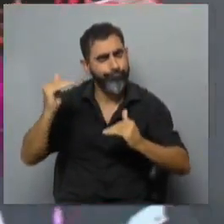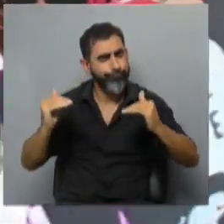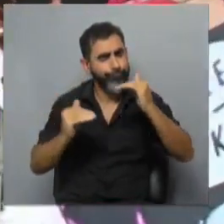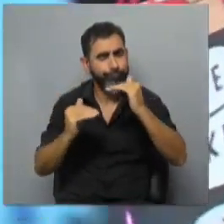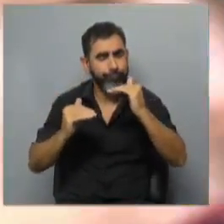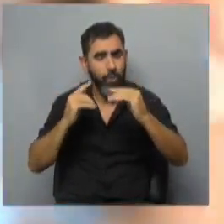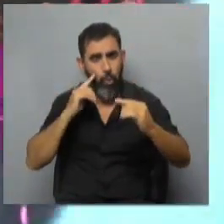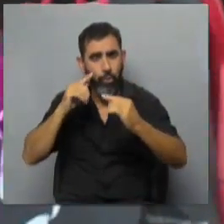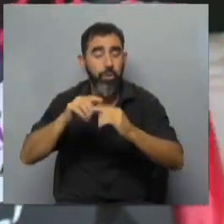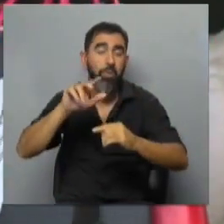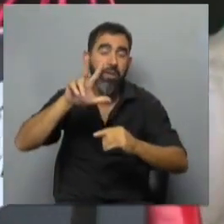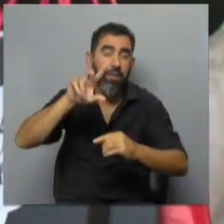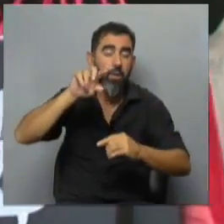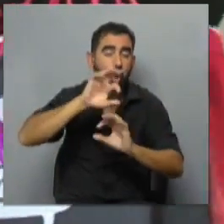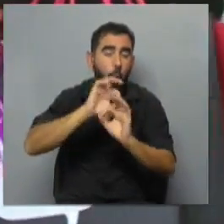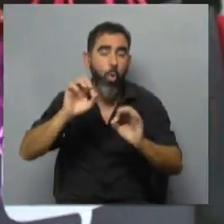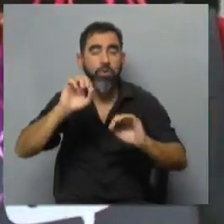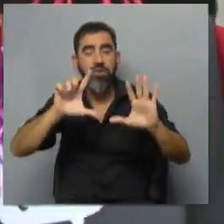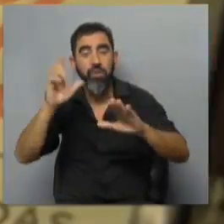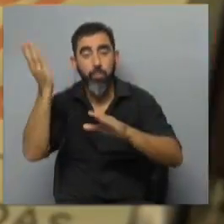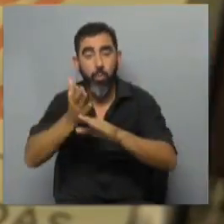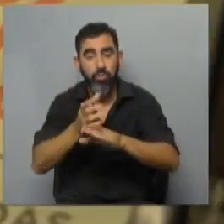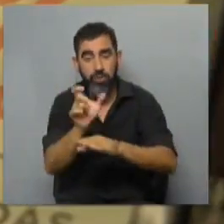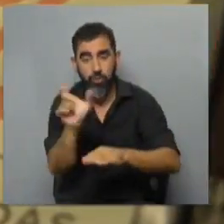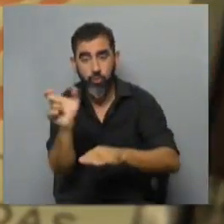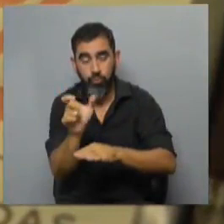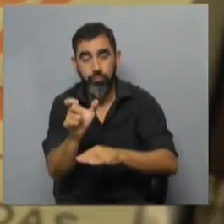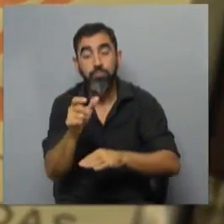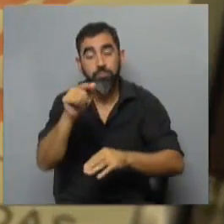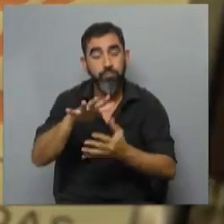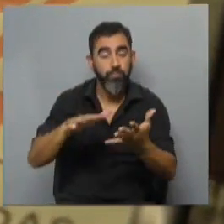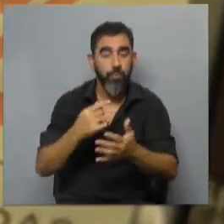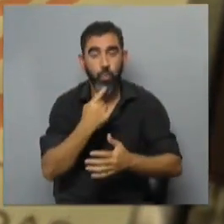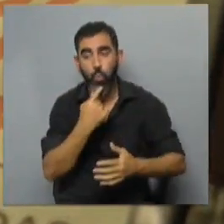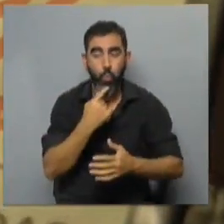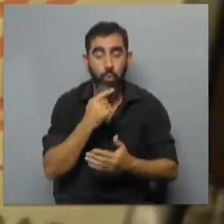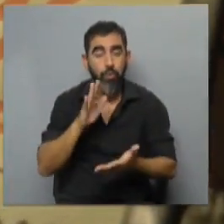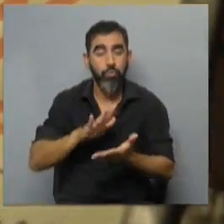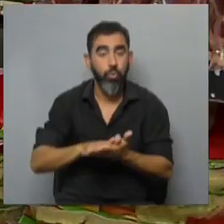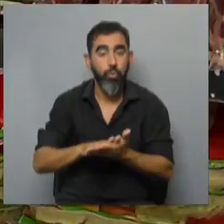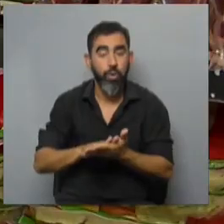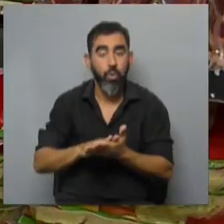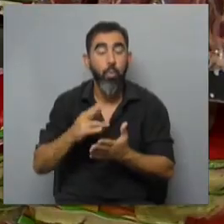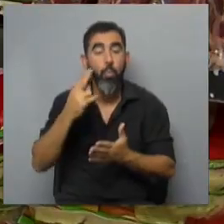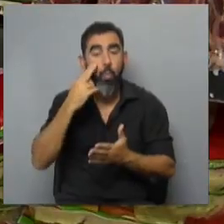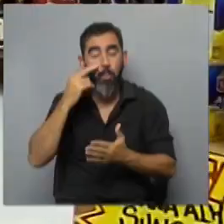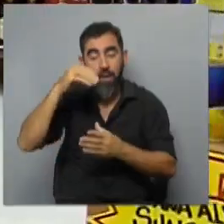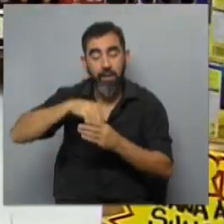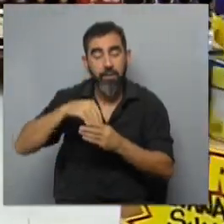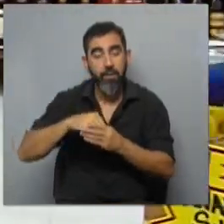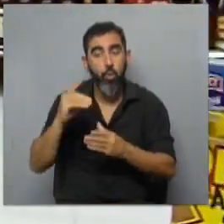meta de entre tres y siete por ciento en este contexto la incertidumbre sobre la duración del shock interno es